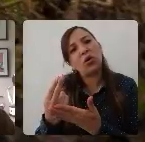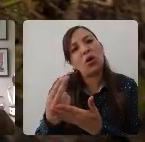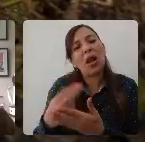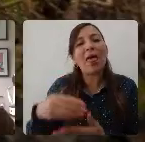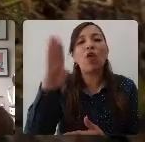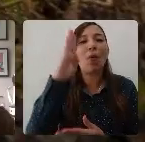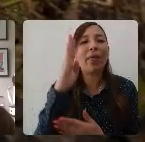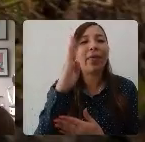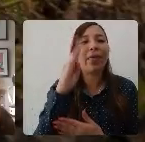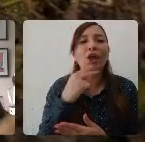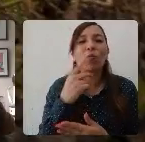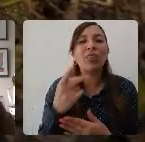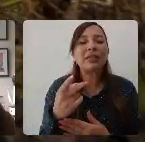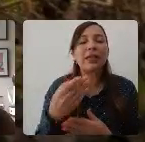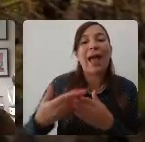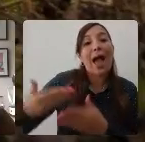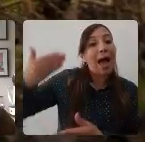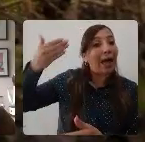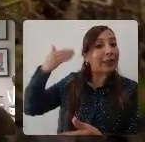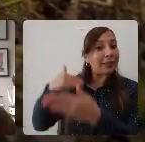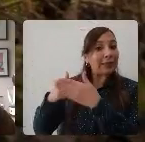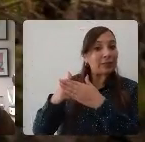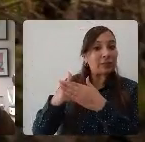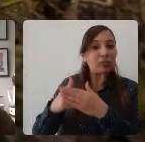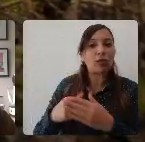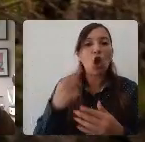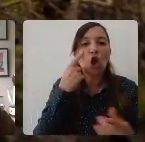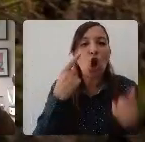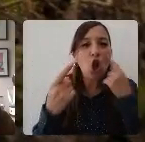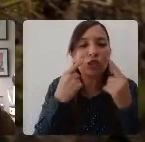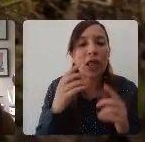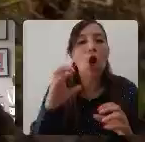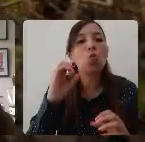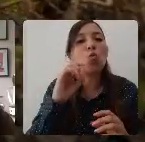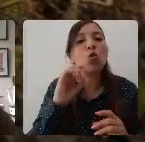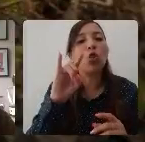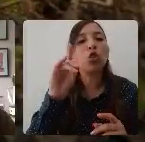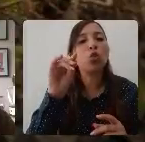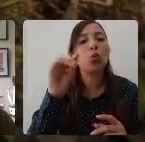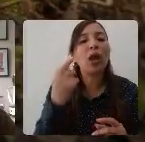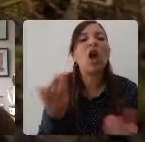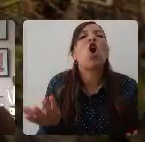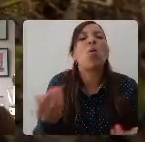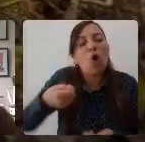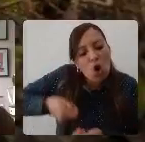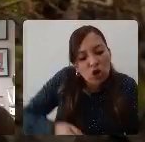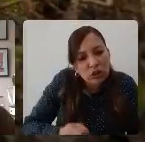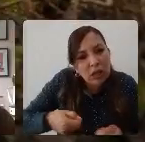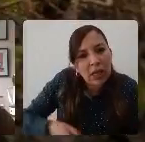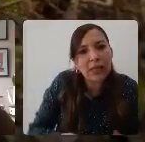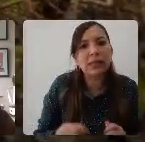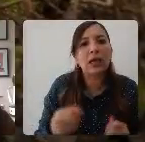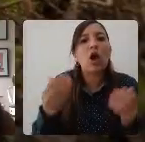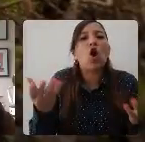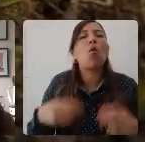como en corriente sino lo que hay detrás de eso conocer esta cultura conocer por ejemplo cómo se cosecha cómo se